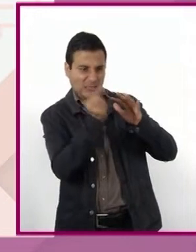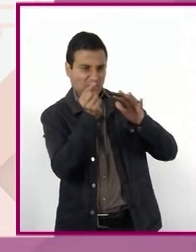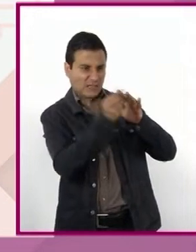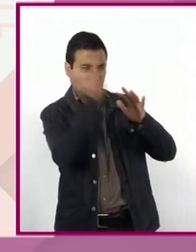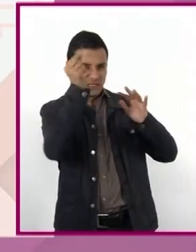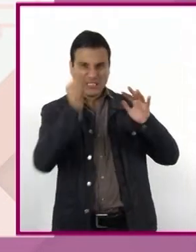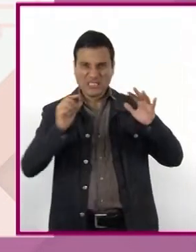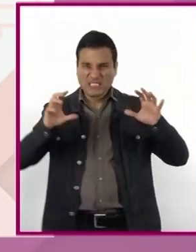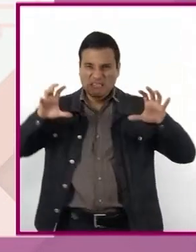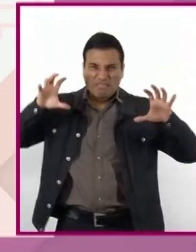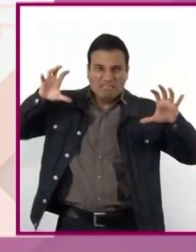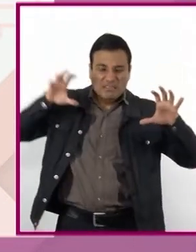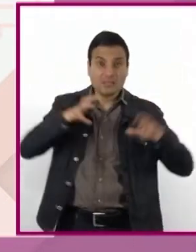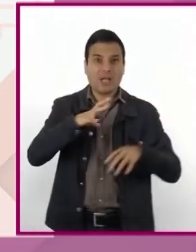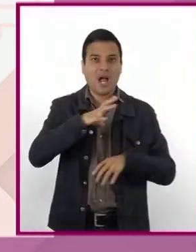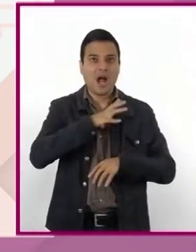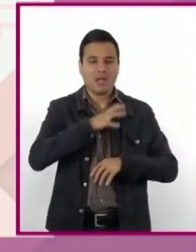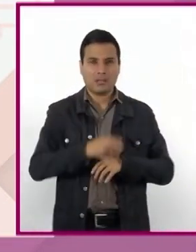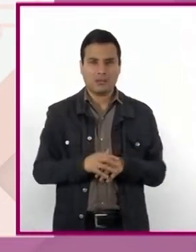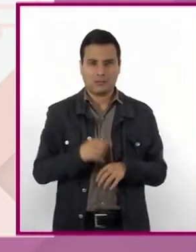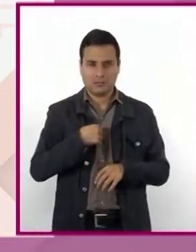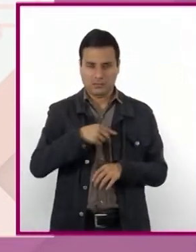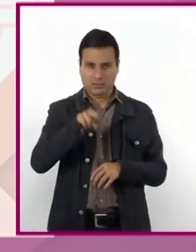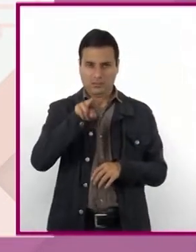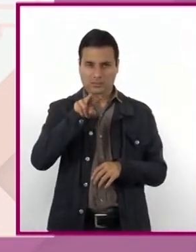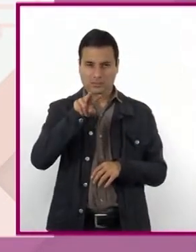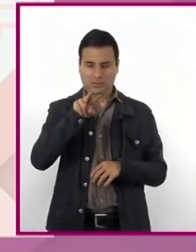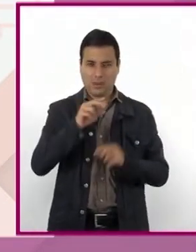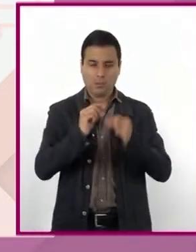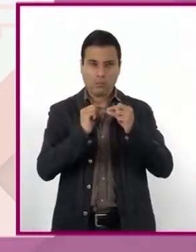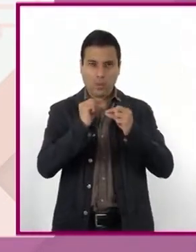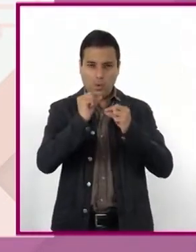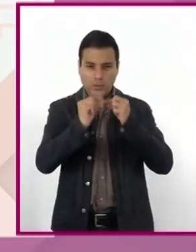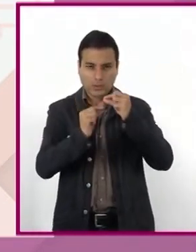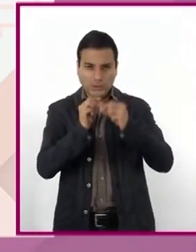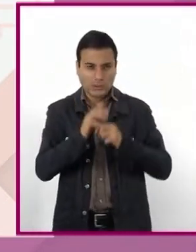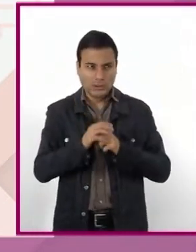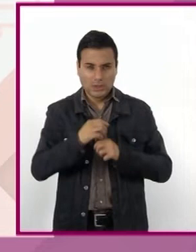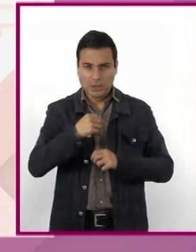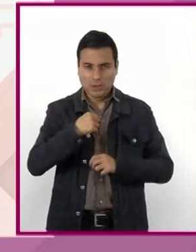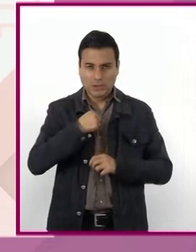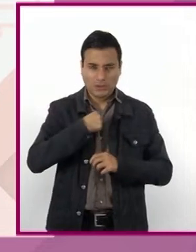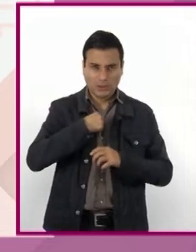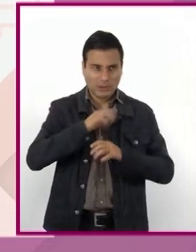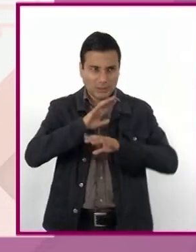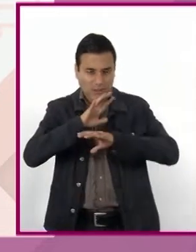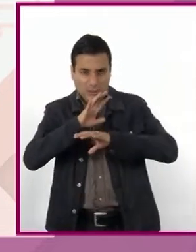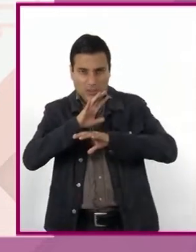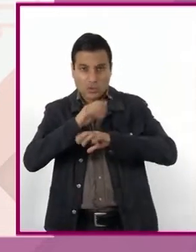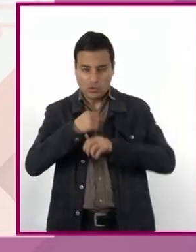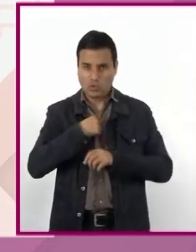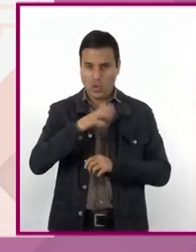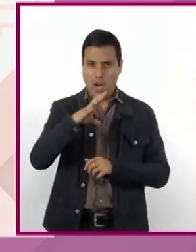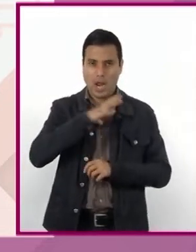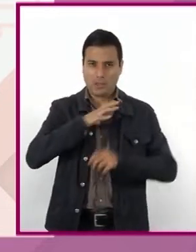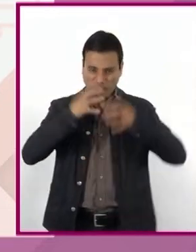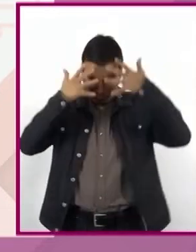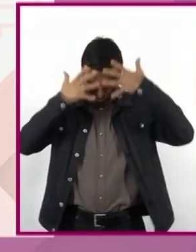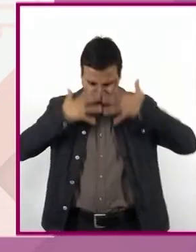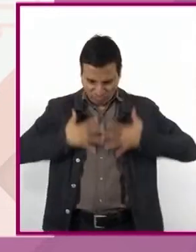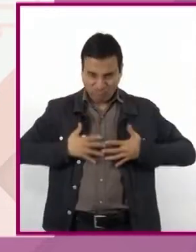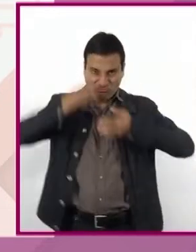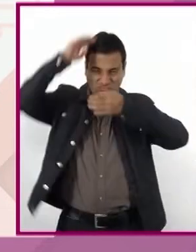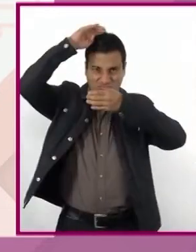otro humano, pero me fue librando de ellos por mi armadura de Beskar y mi blaster.